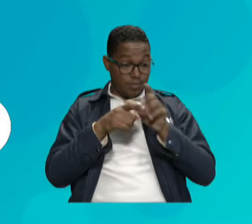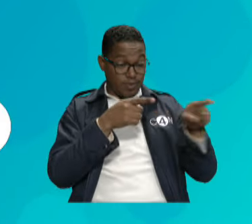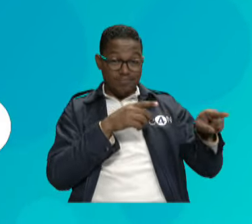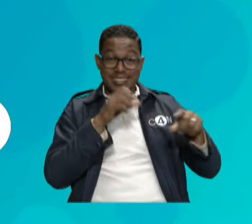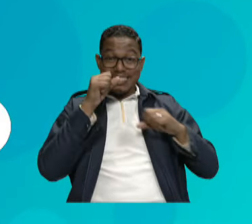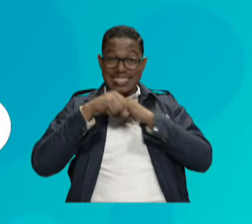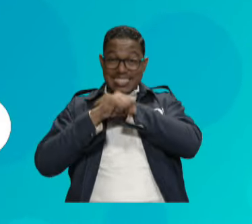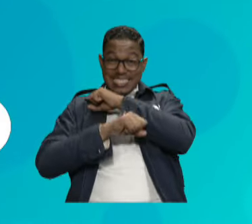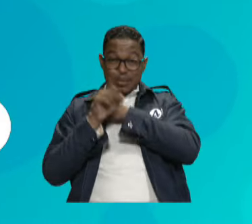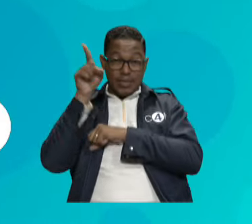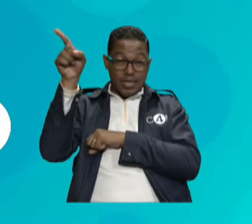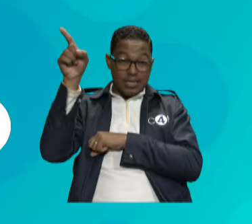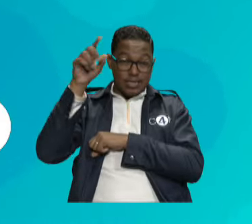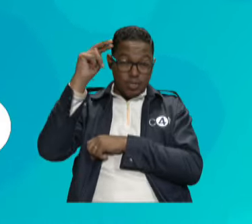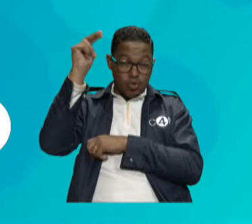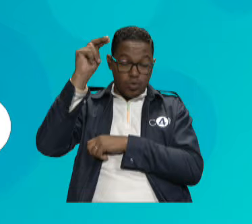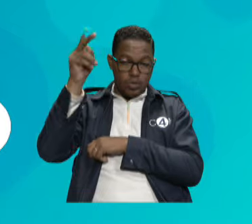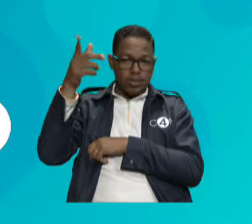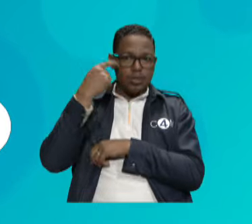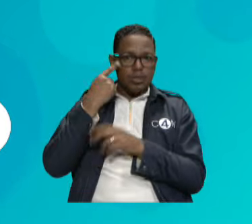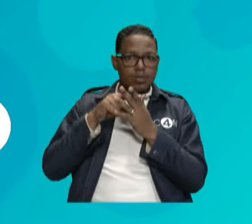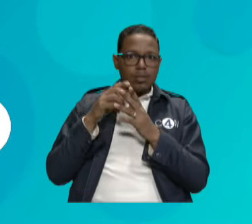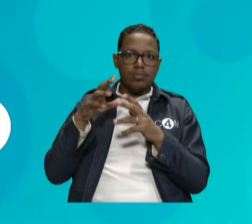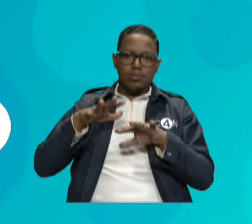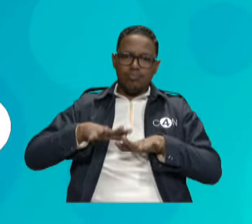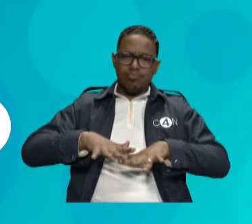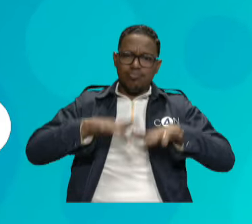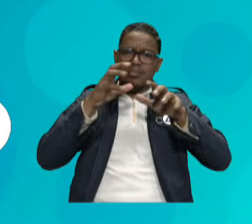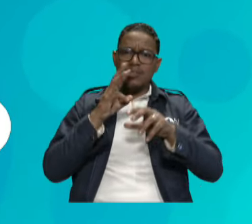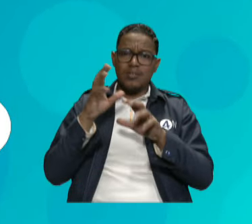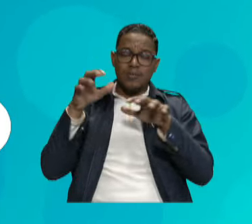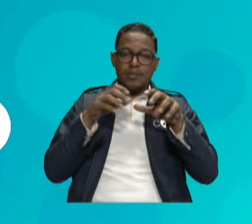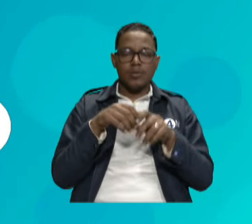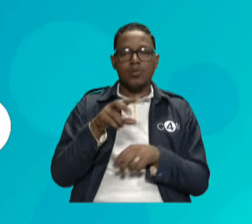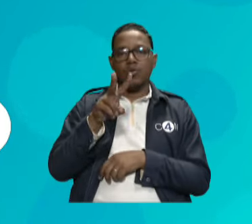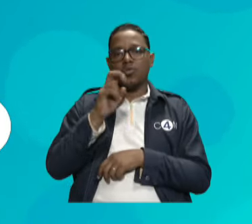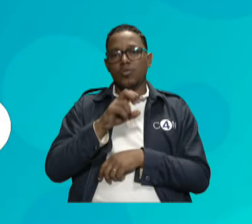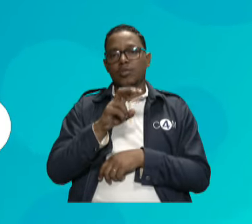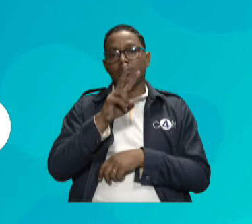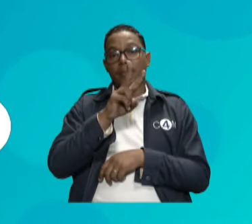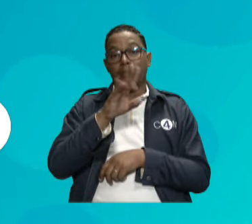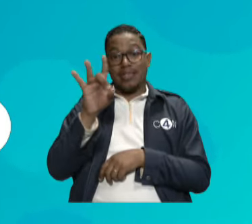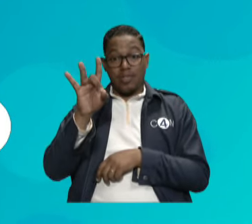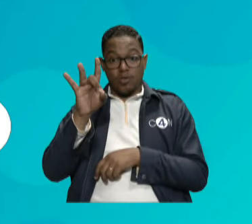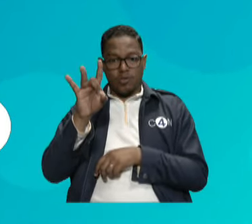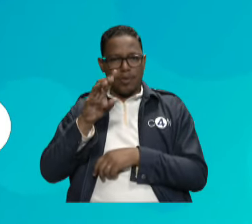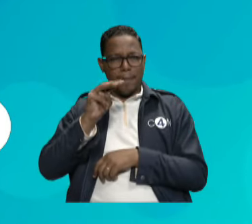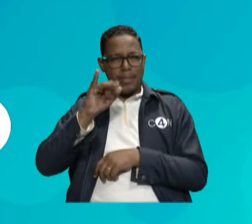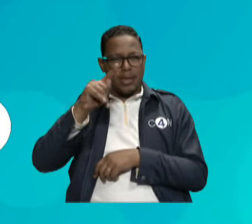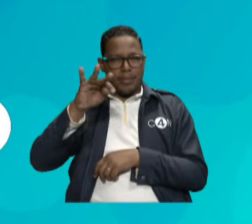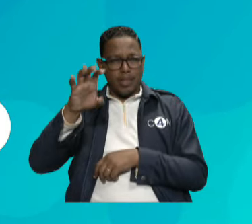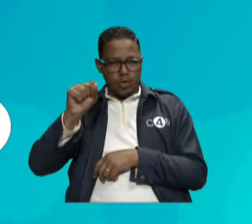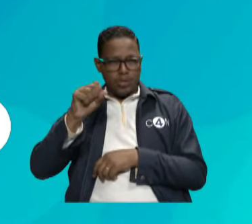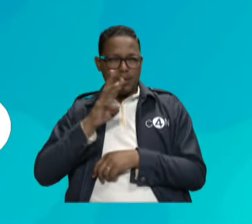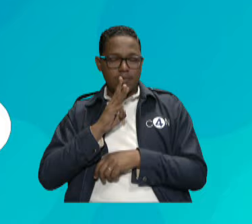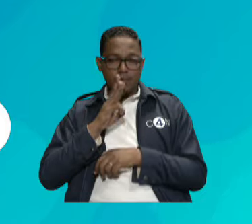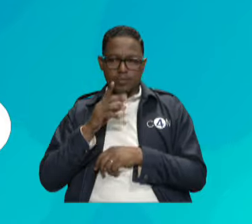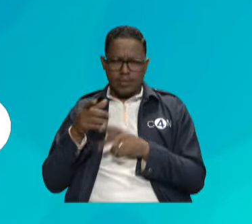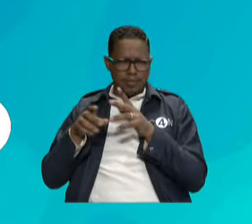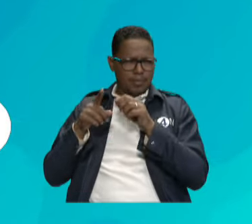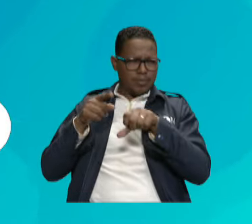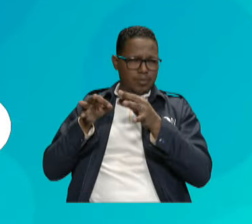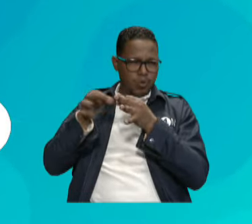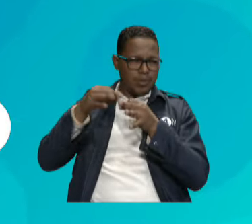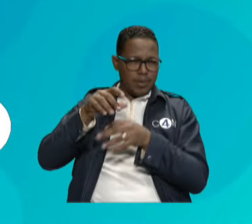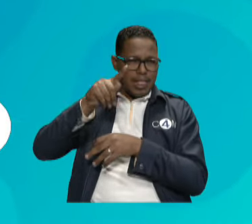particular, tuvo los mayores acumulados de lluvia. Se habla de unos 228 milímetros. En el caso, por ejemplo, del municipio de Las Terrenas, allí,